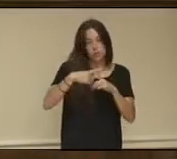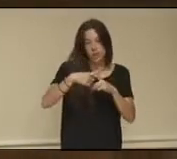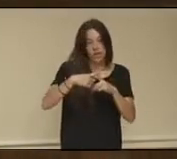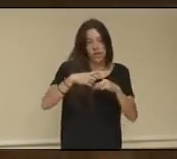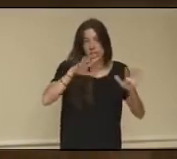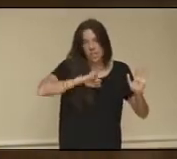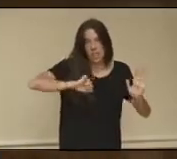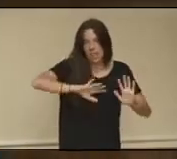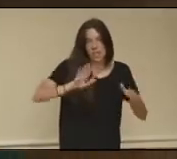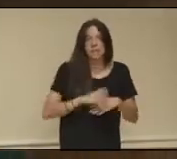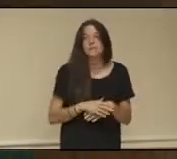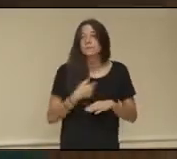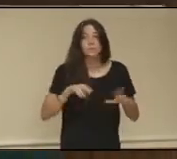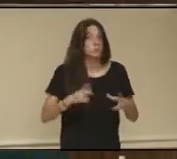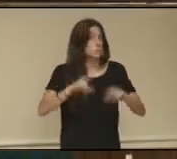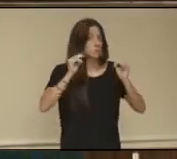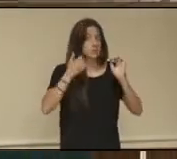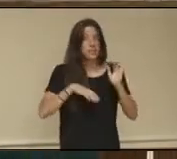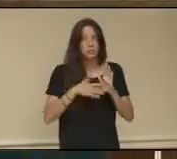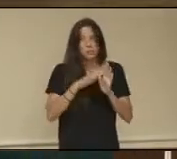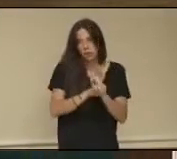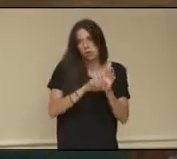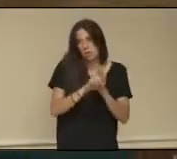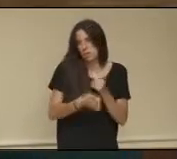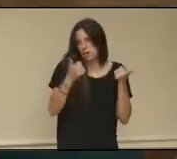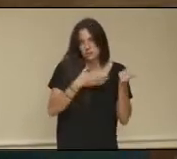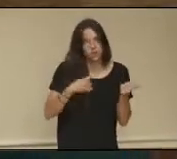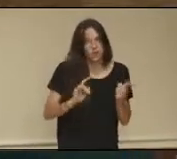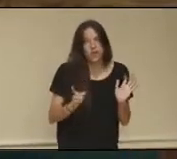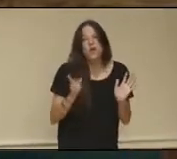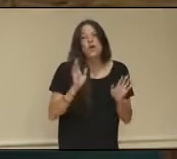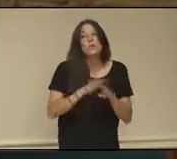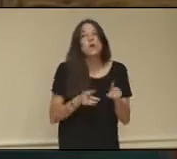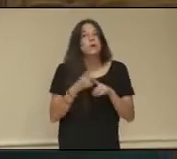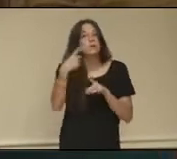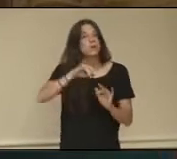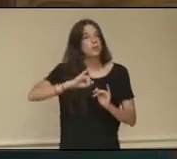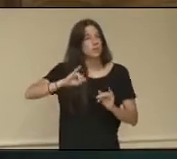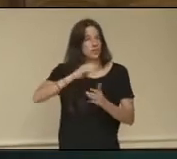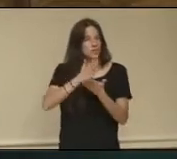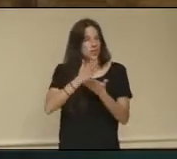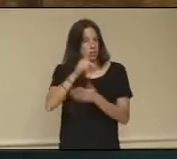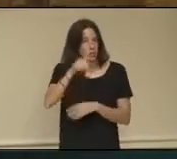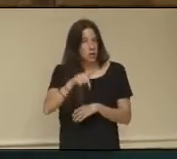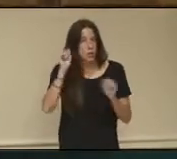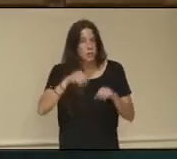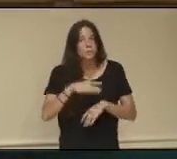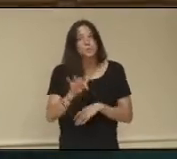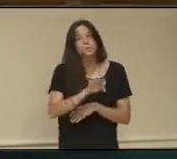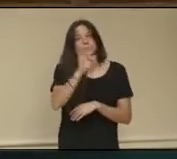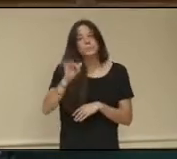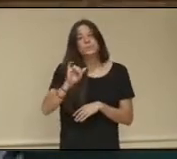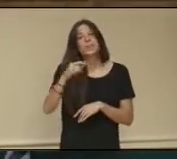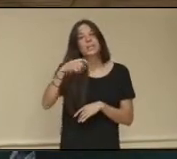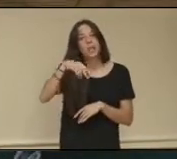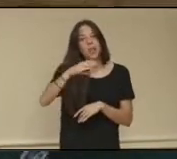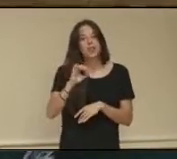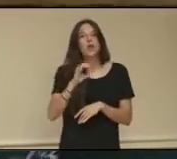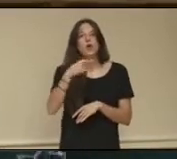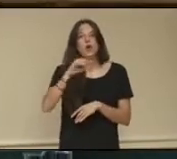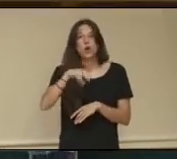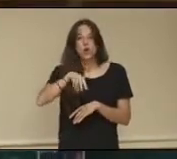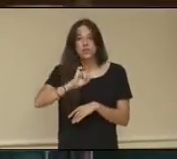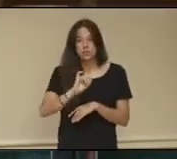voy a dejarlo, simplemente para no enrollarme más y que disfrutéis de esta sesión. Y dejo la palabra a Ignacio López Goñi, a que todos